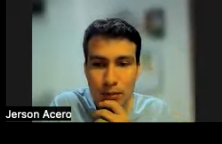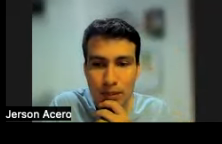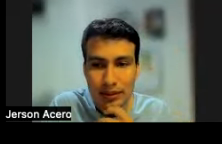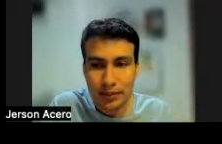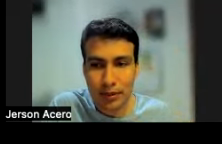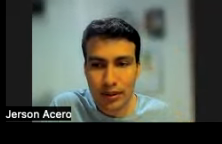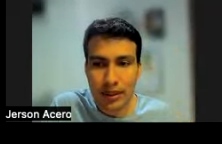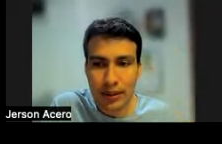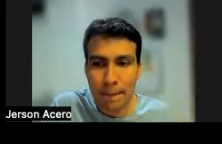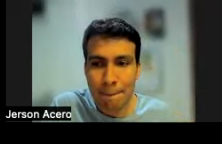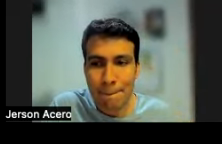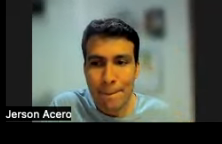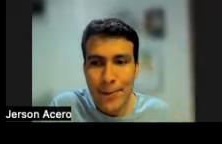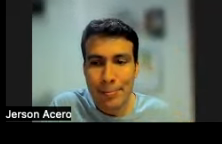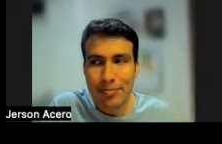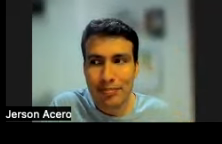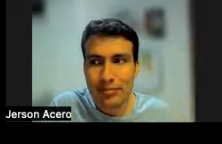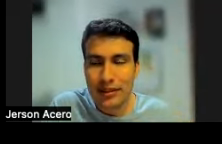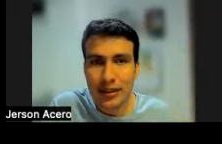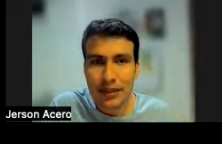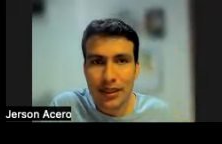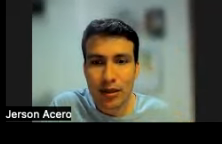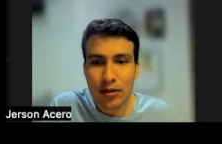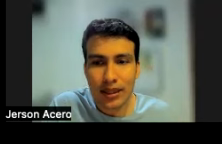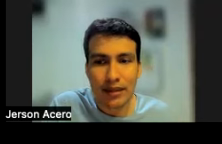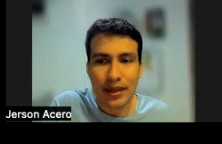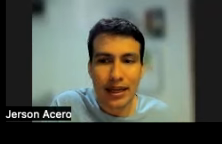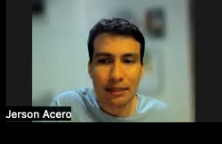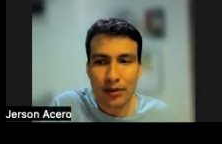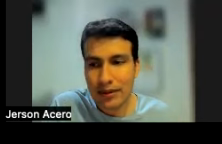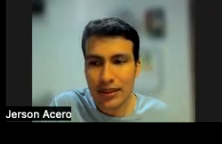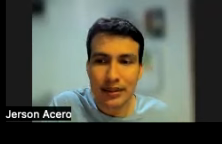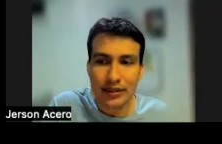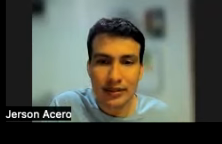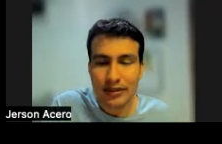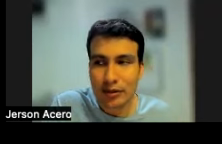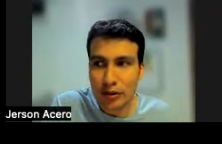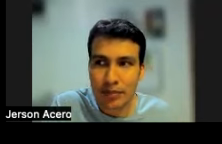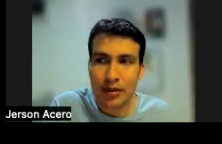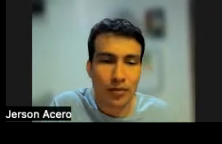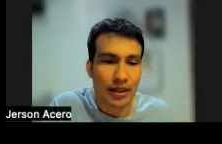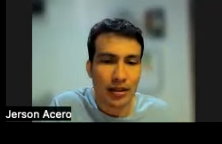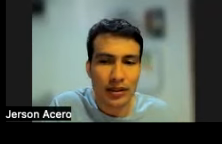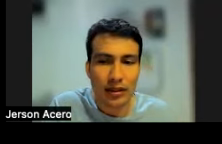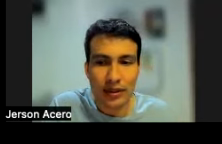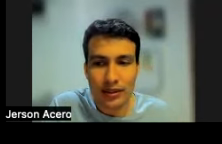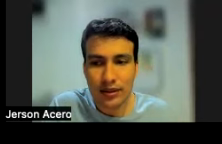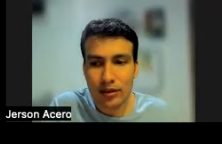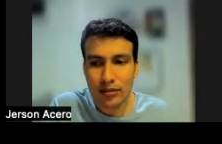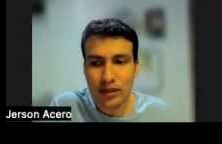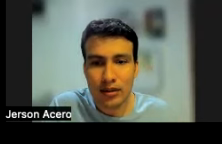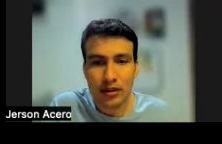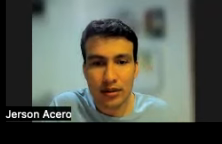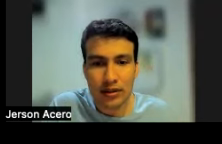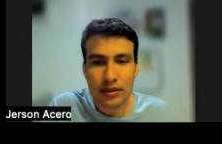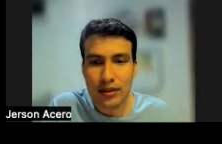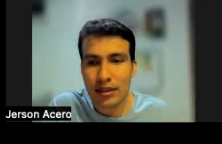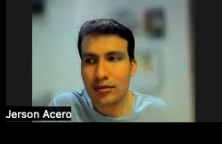muy preocupante porque de cierta manera es como que la baja probabilidad no debe preocupar a los estadounidenses, ¿no? Como